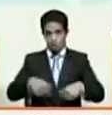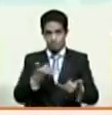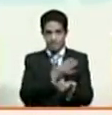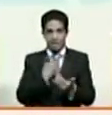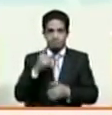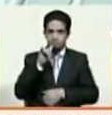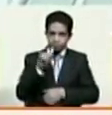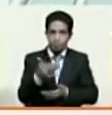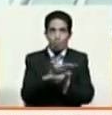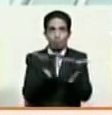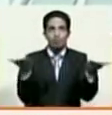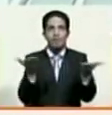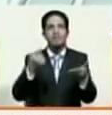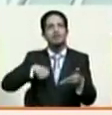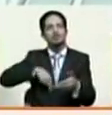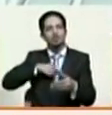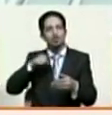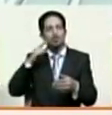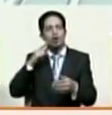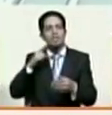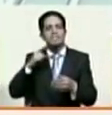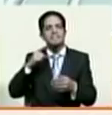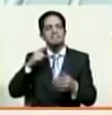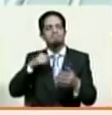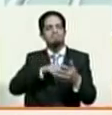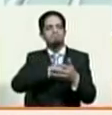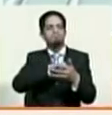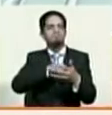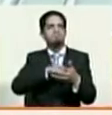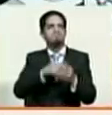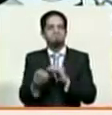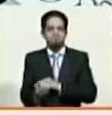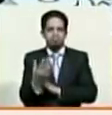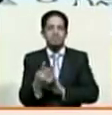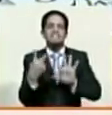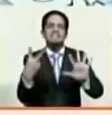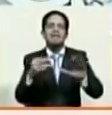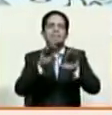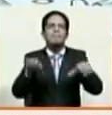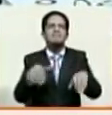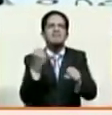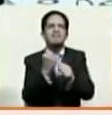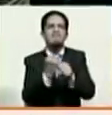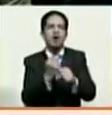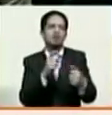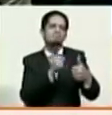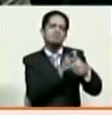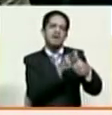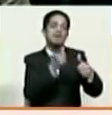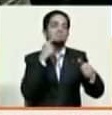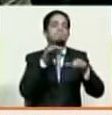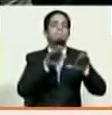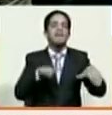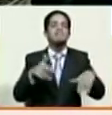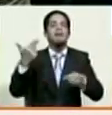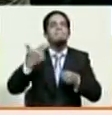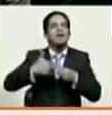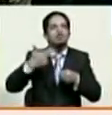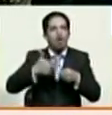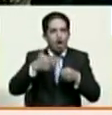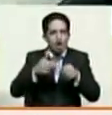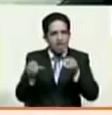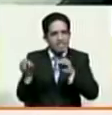hemos definido 7 mesas de trabajo. La primera de ellas, la mesa de petróleo y petroquímica,